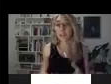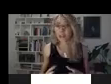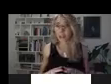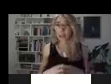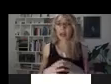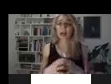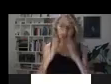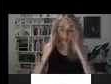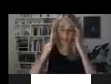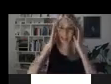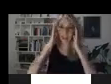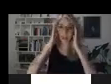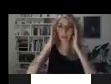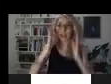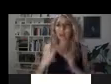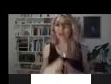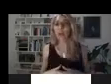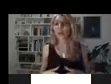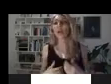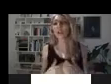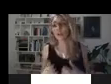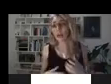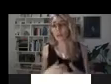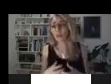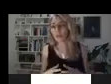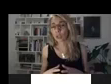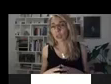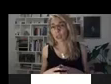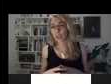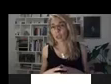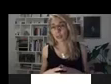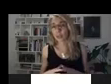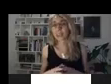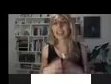un plan a largo plazo donde podamos